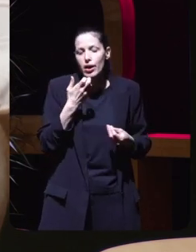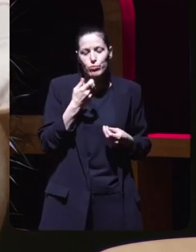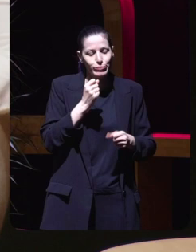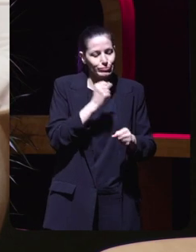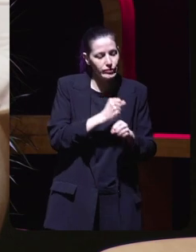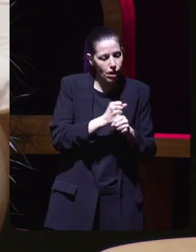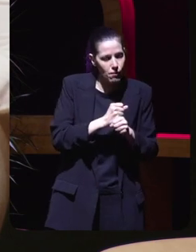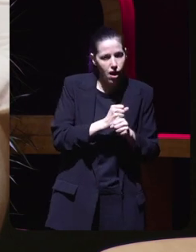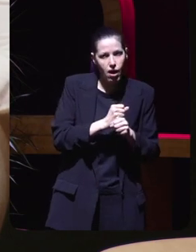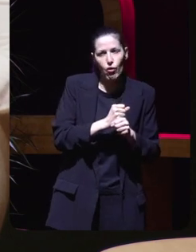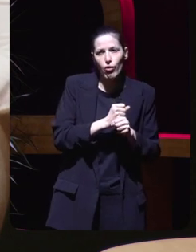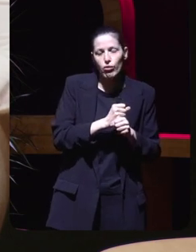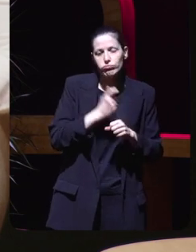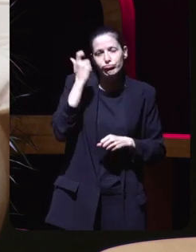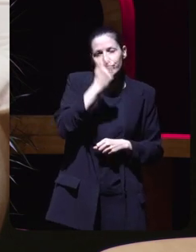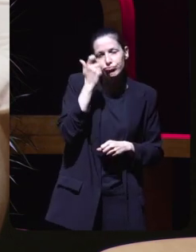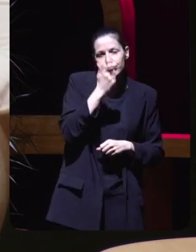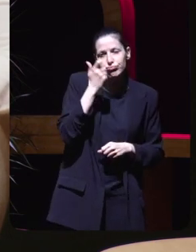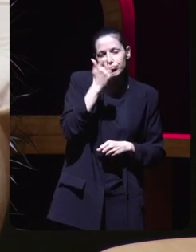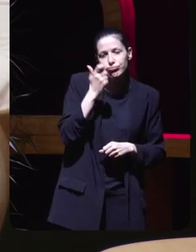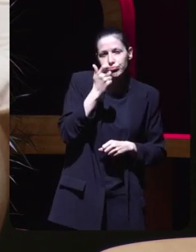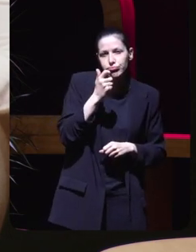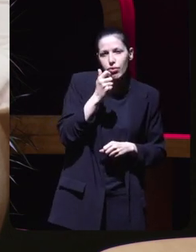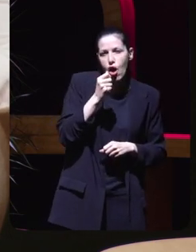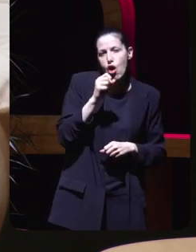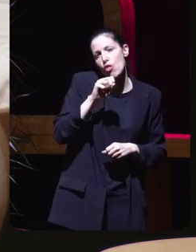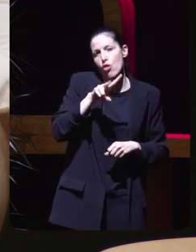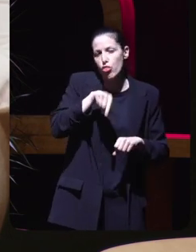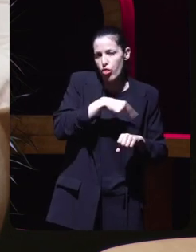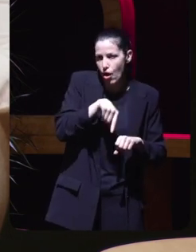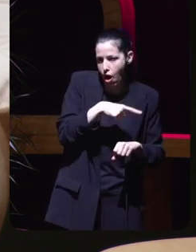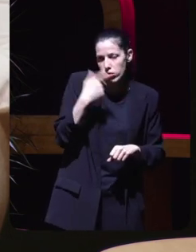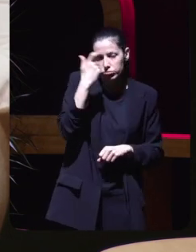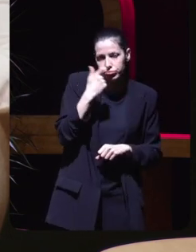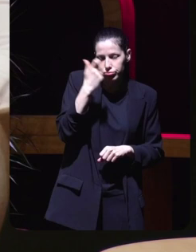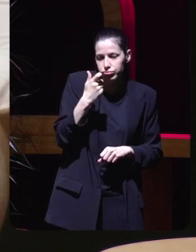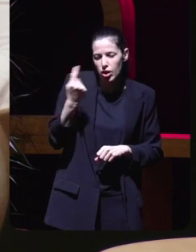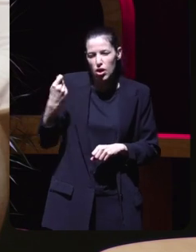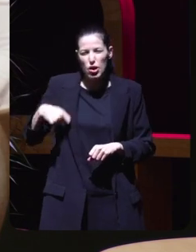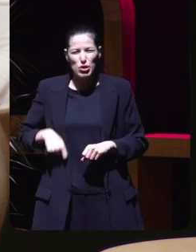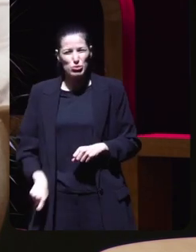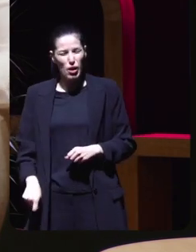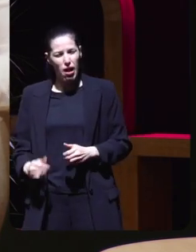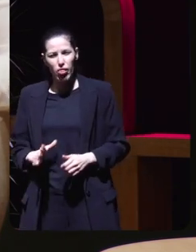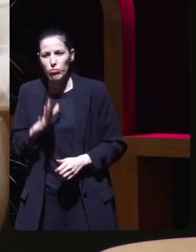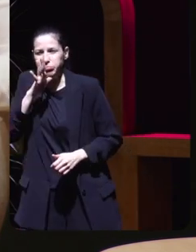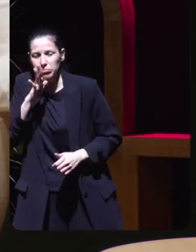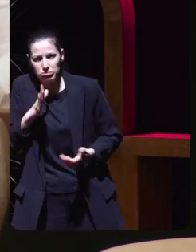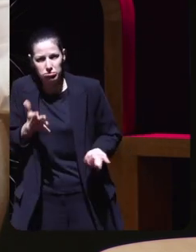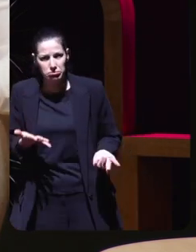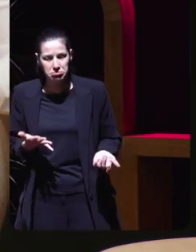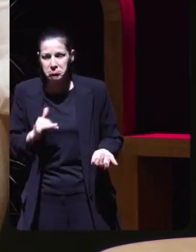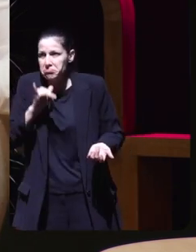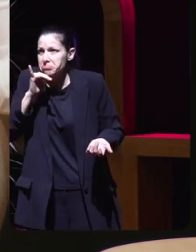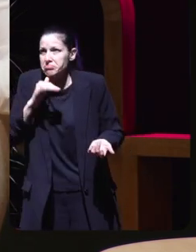mi sornada laboral no en nada que ver contra Bayer 12 horas y claro el salario no me da para vivir no un poco un poco desquiciante